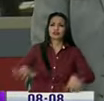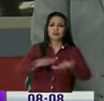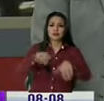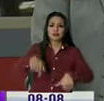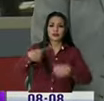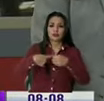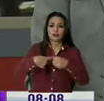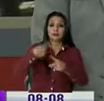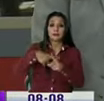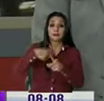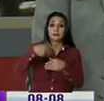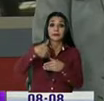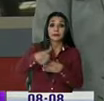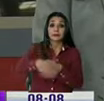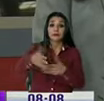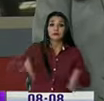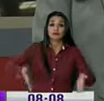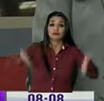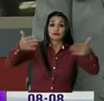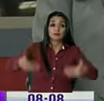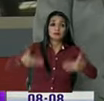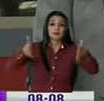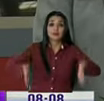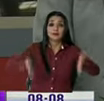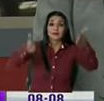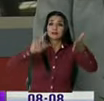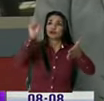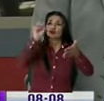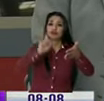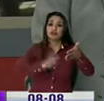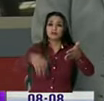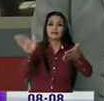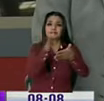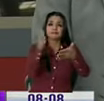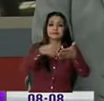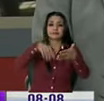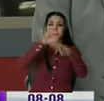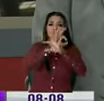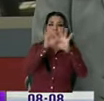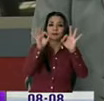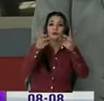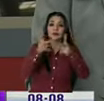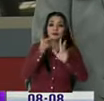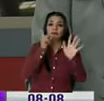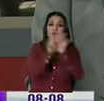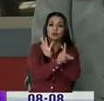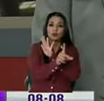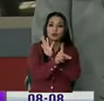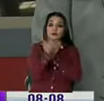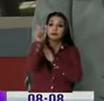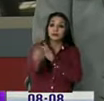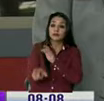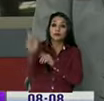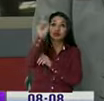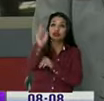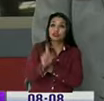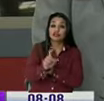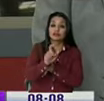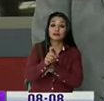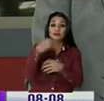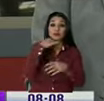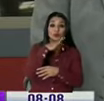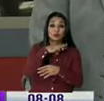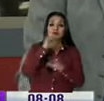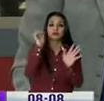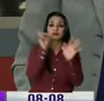Durante los próximos meses se limpiarán las fachadas y edificaciones patrimoniales. Además, se abrirá un canal de denuncias para sancionar a quienes ensucien